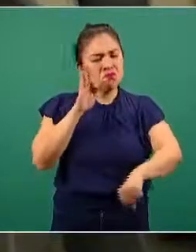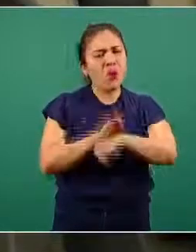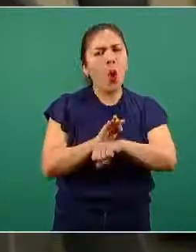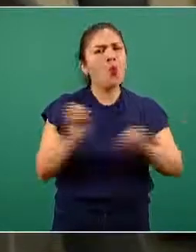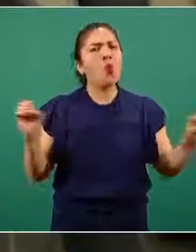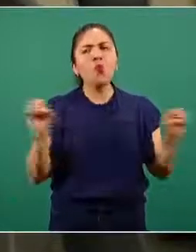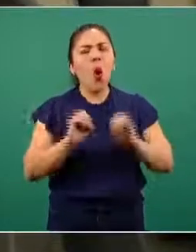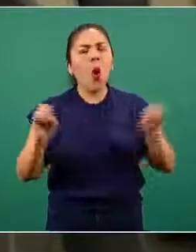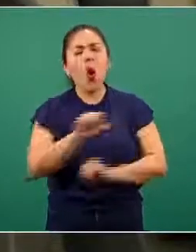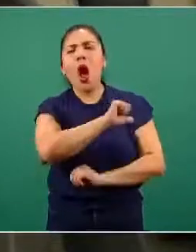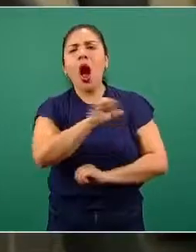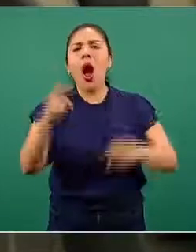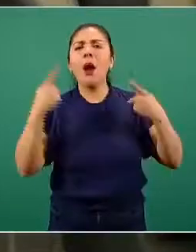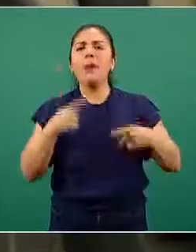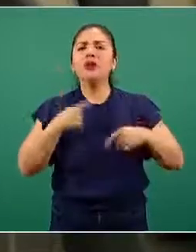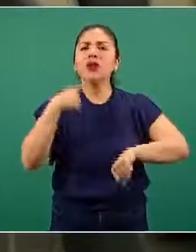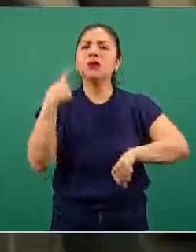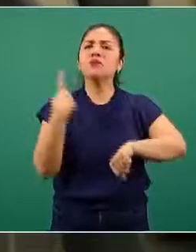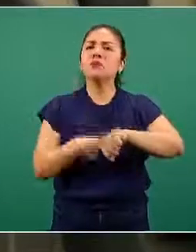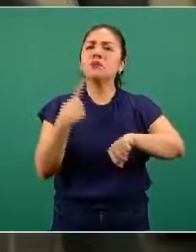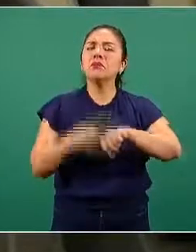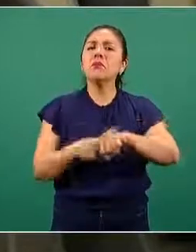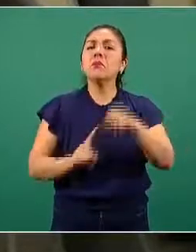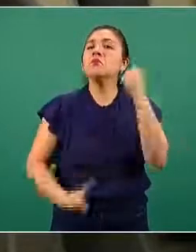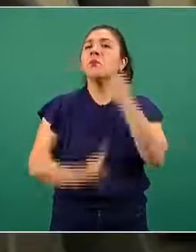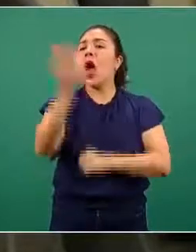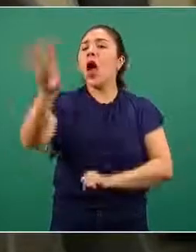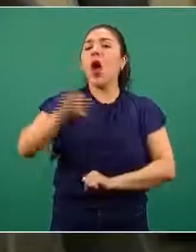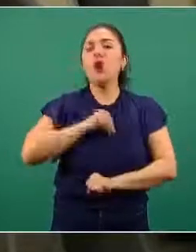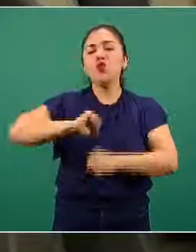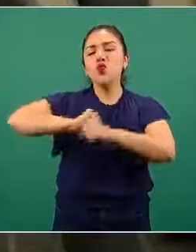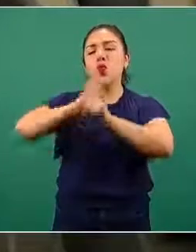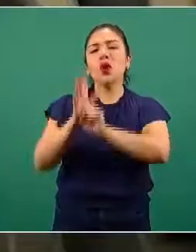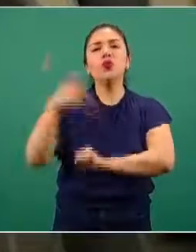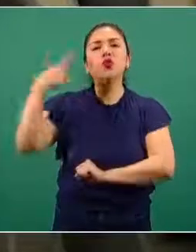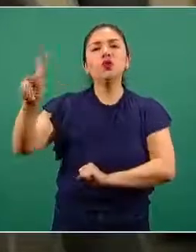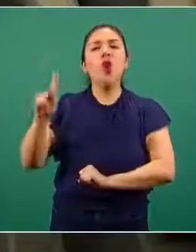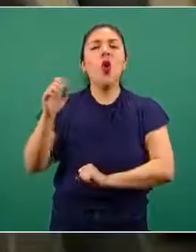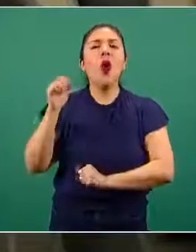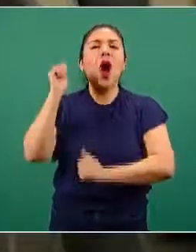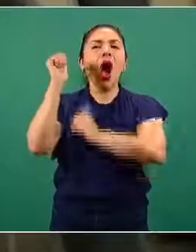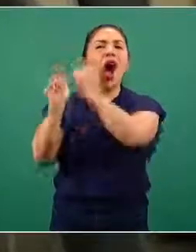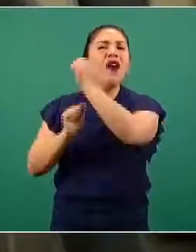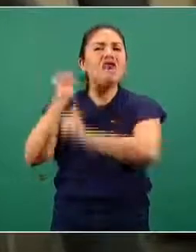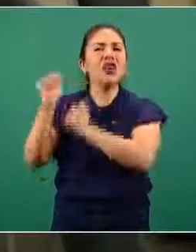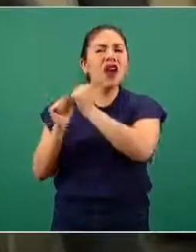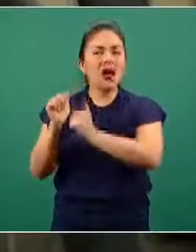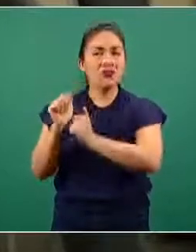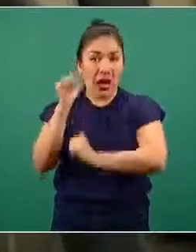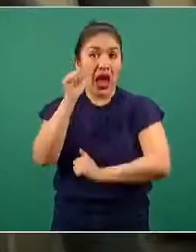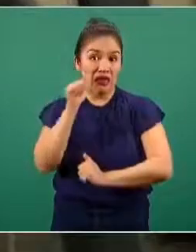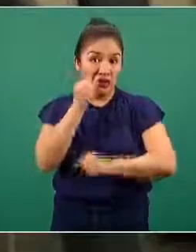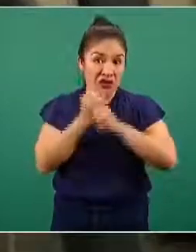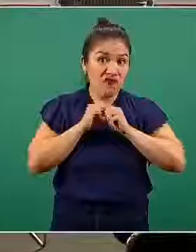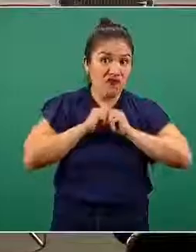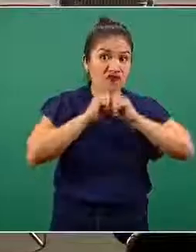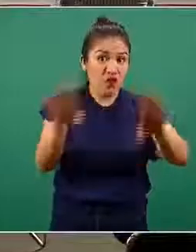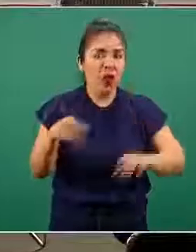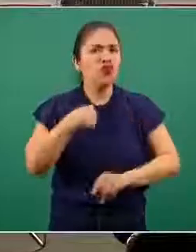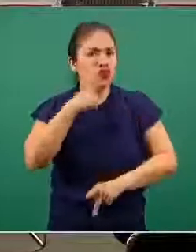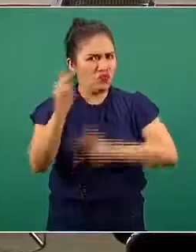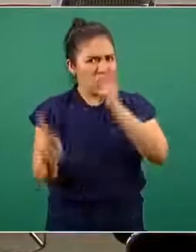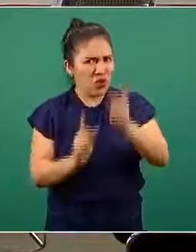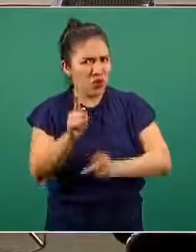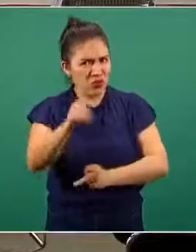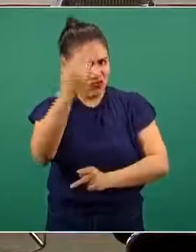enfermedad causada por la variante sudafricana de coronavirus, informó ayer el diario Financial Times. Preguntarle qué